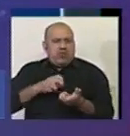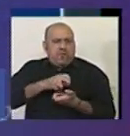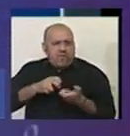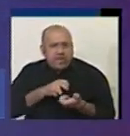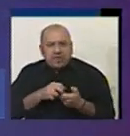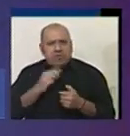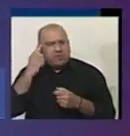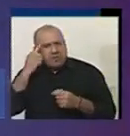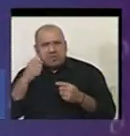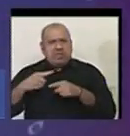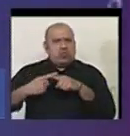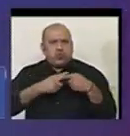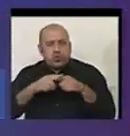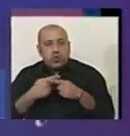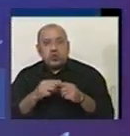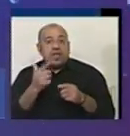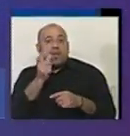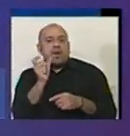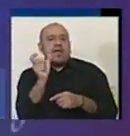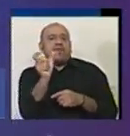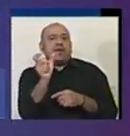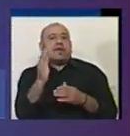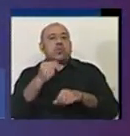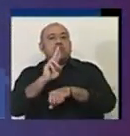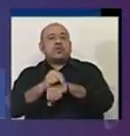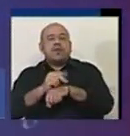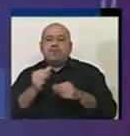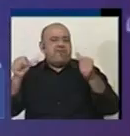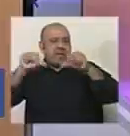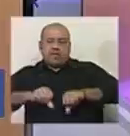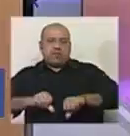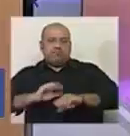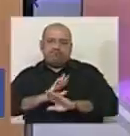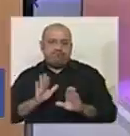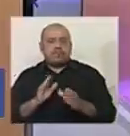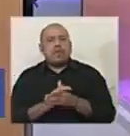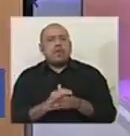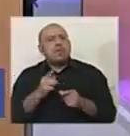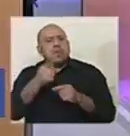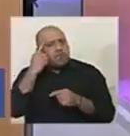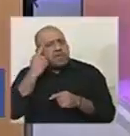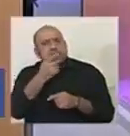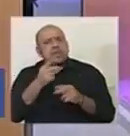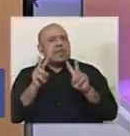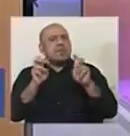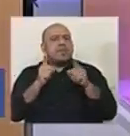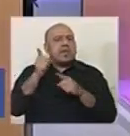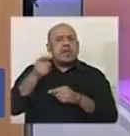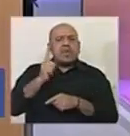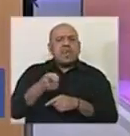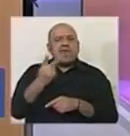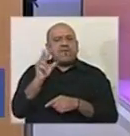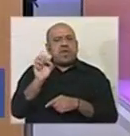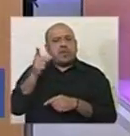y finalmente la palabra que muchos usan en estos días, fracaso. Ricardo, ¿qué te dejó el G20 y todo lo que sucedía en el mundo